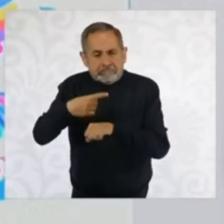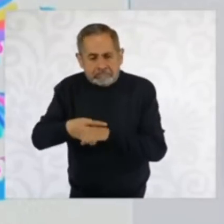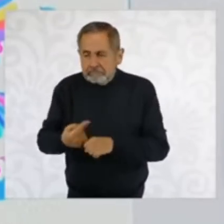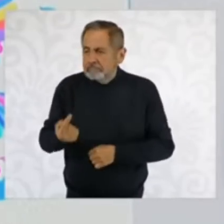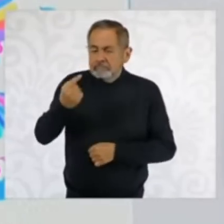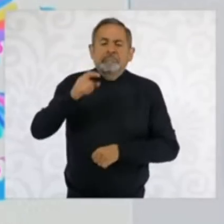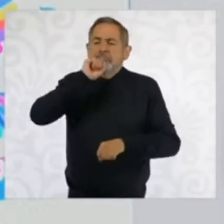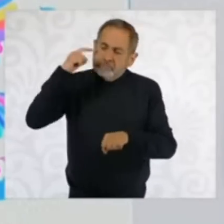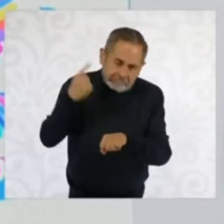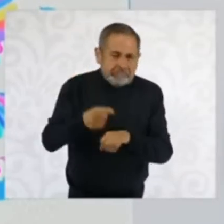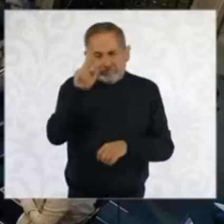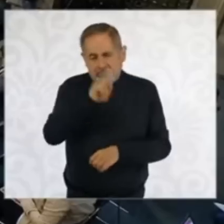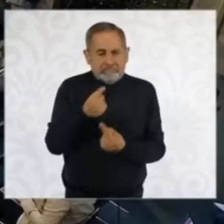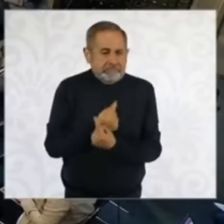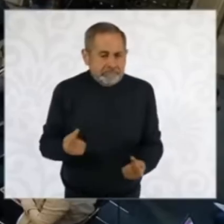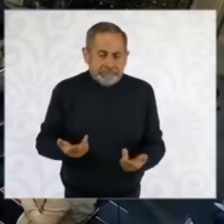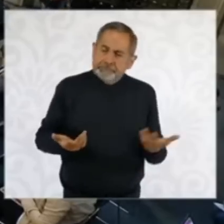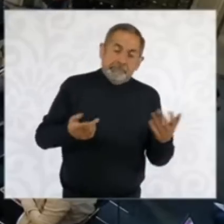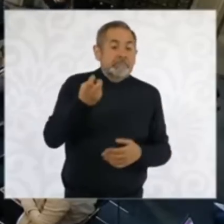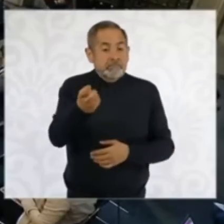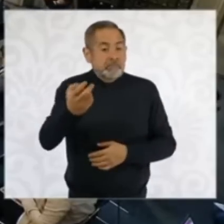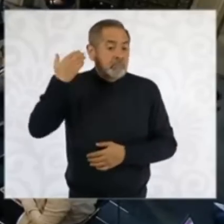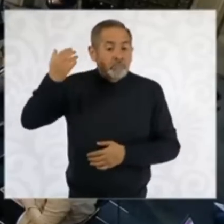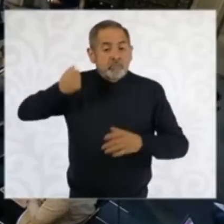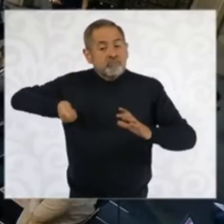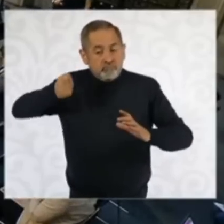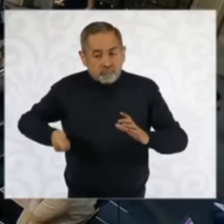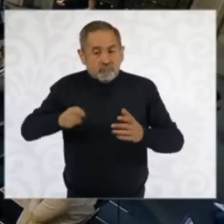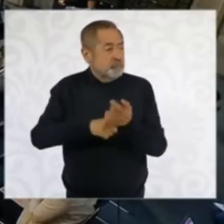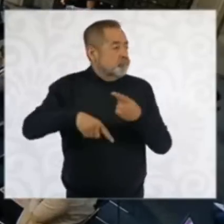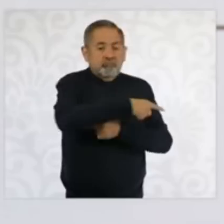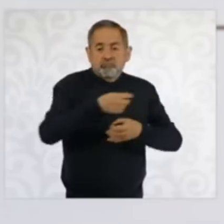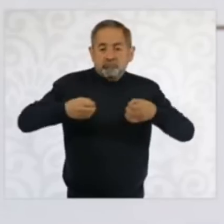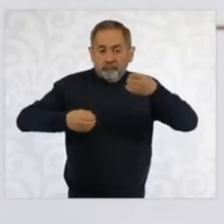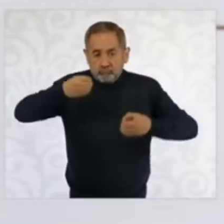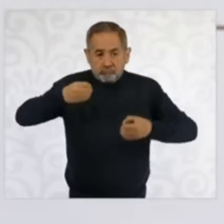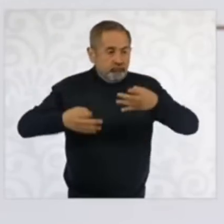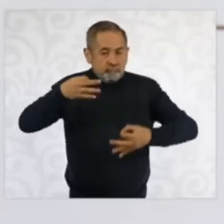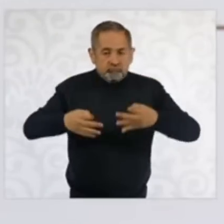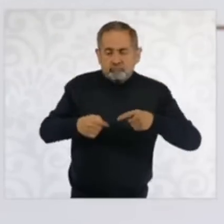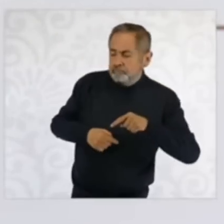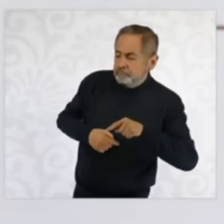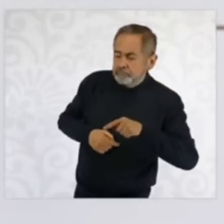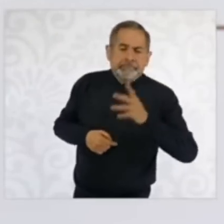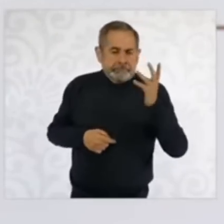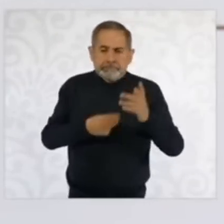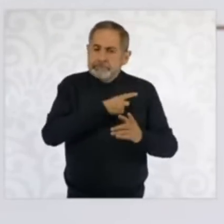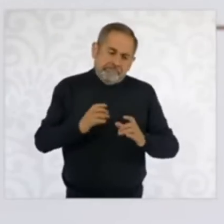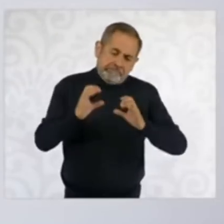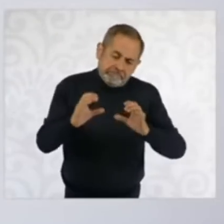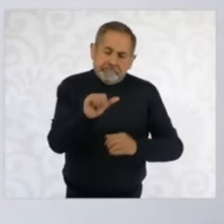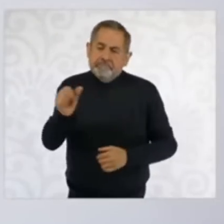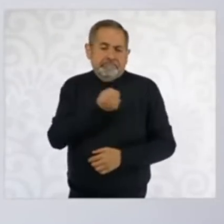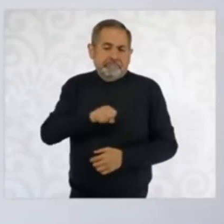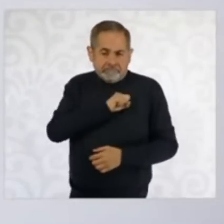de los niños y las niñas. Entonces, la Corte, los juzgados, pues si en algo tienen que cuidar es en los